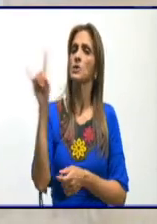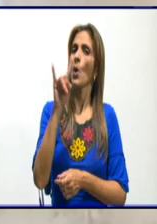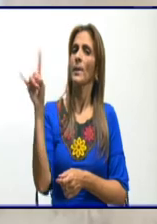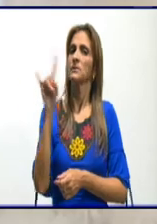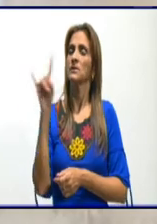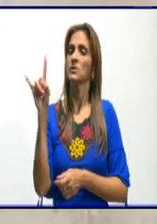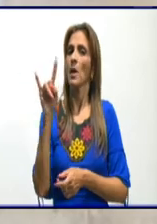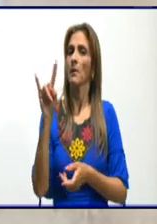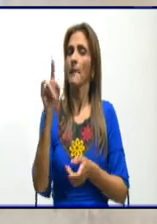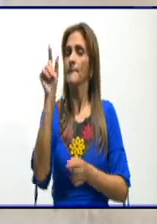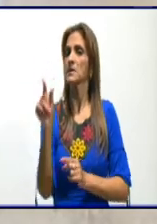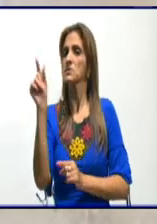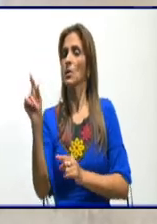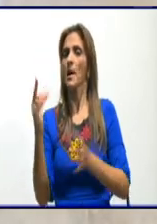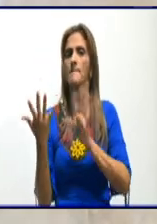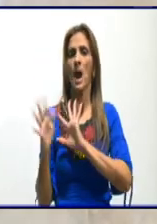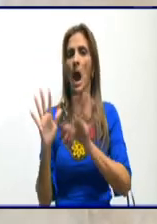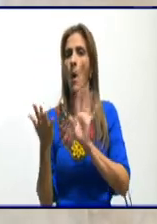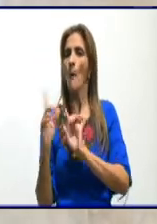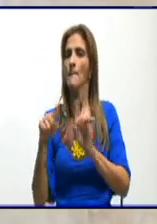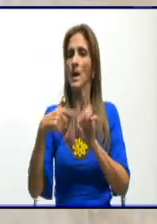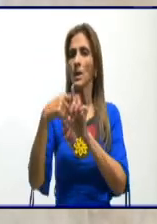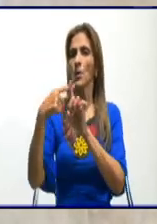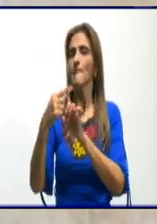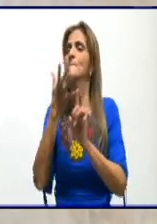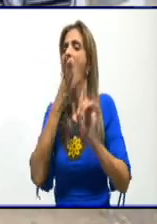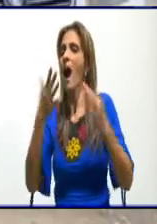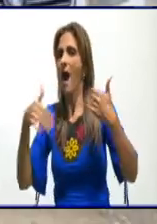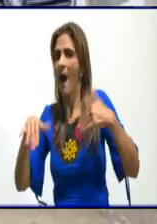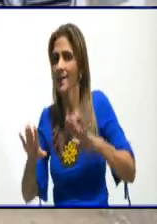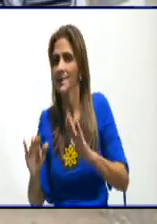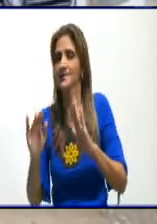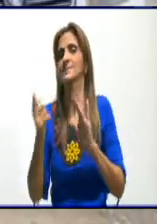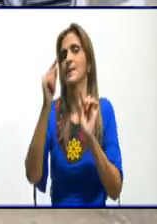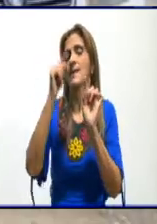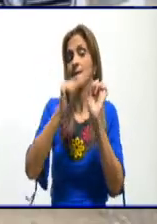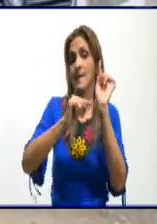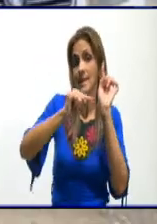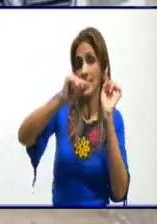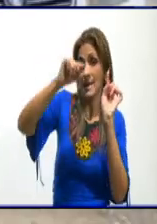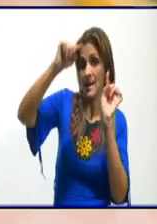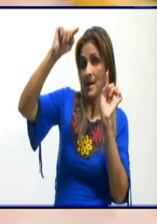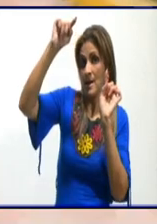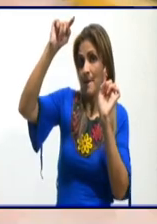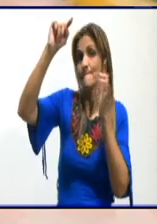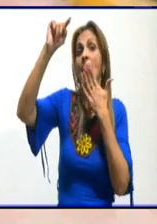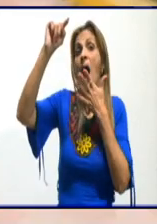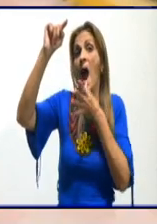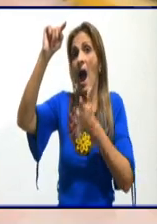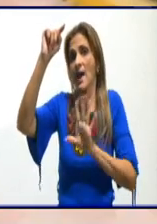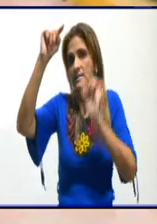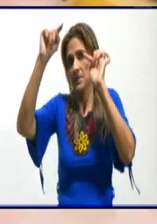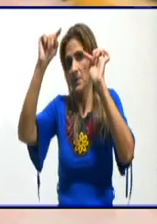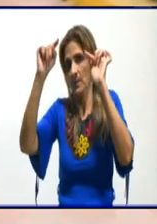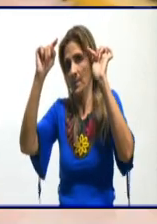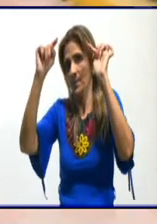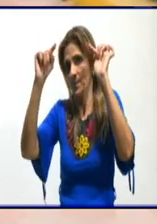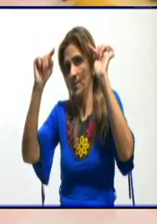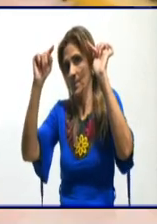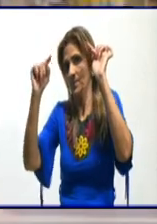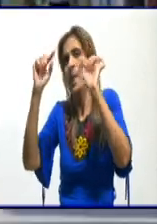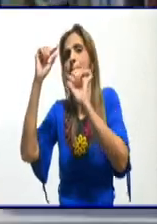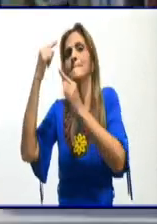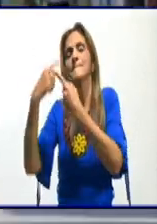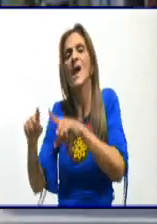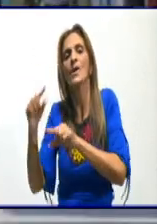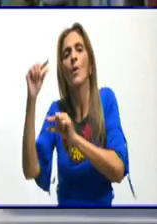con una tendencia francamente al descenso, pero no podemos descuidarnos, porque fíjense que yo estoy hablando francamente al descenso,